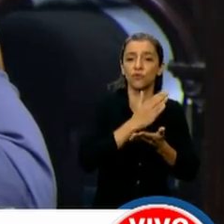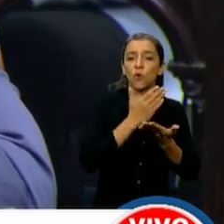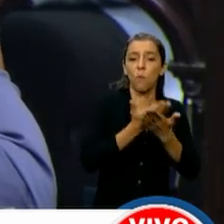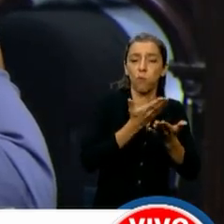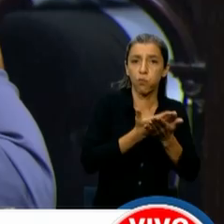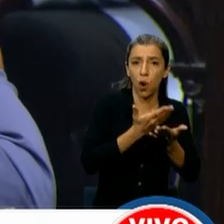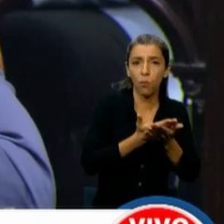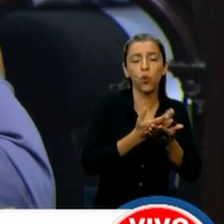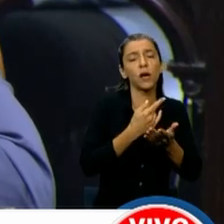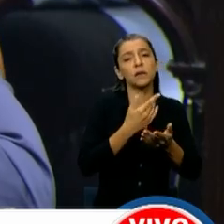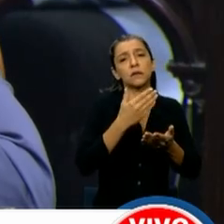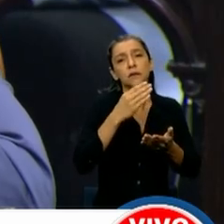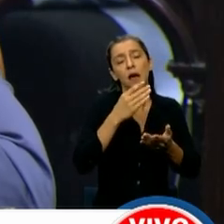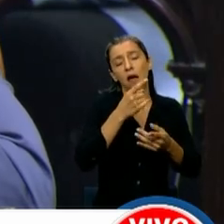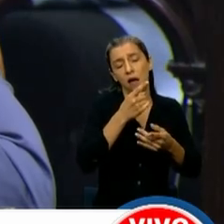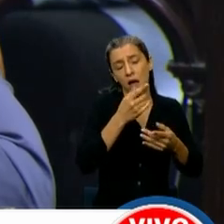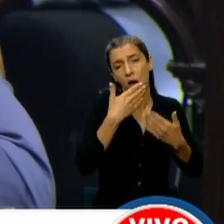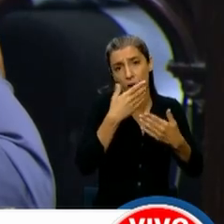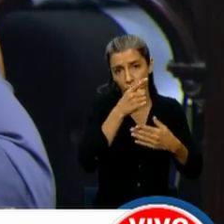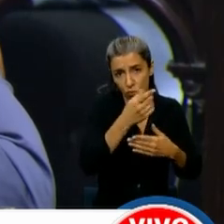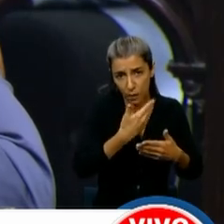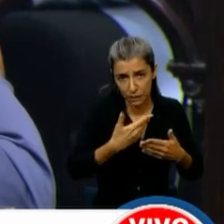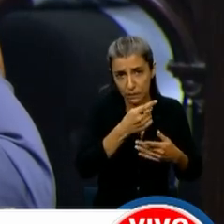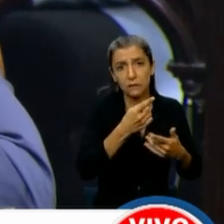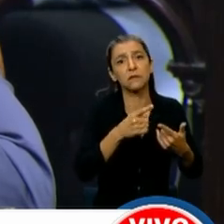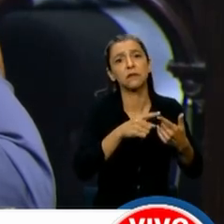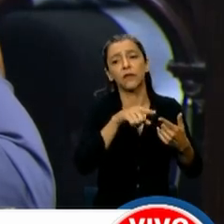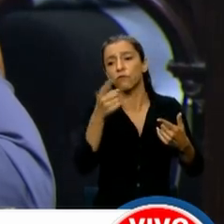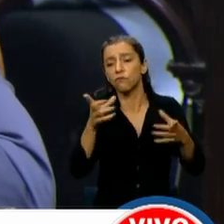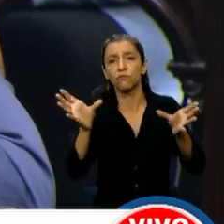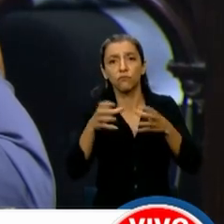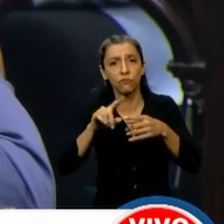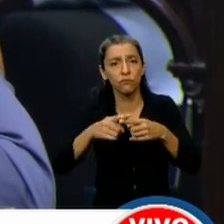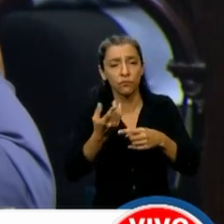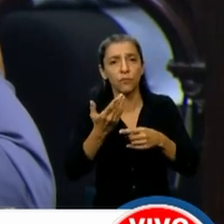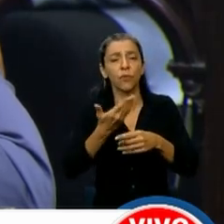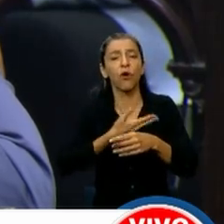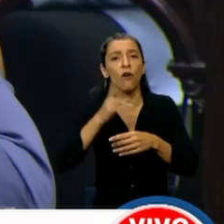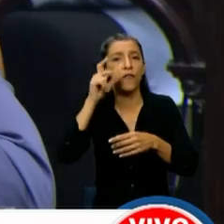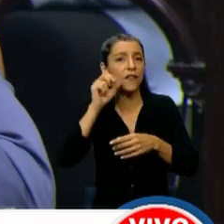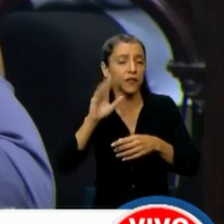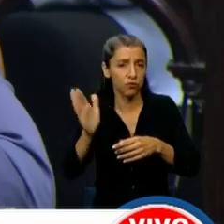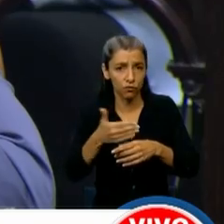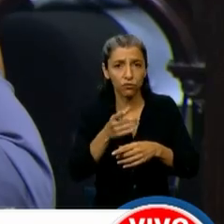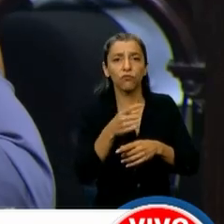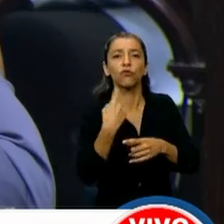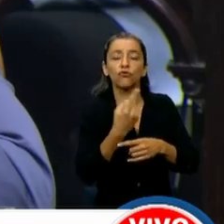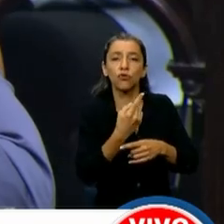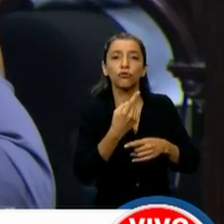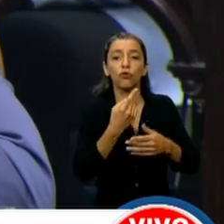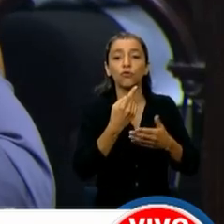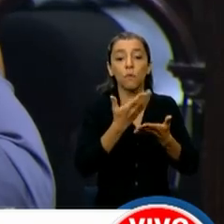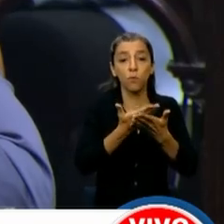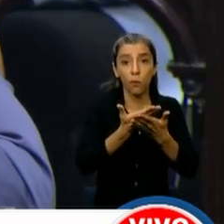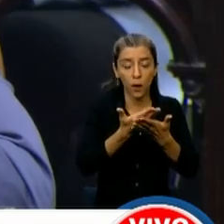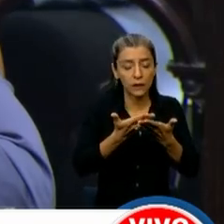hablando con usted con el presidente del bloque del frente de todos los hechos la propuesta y lo que estamos haciendo consultar para